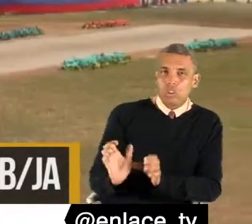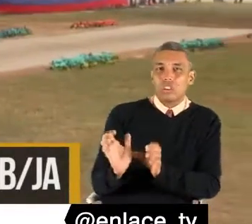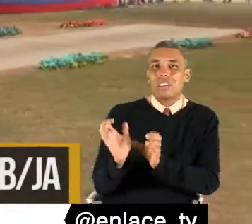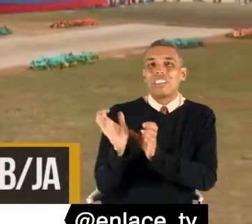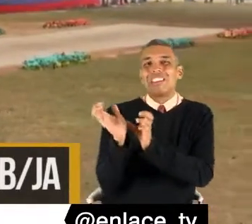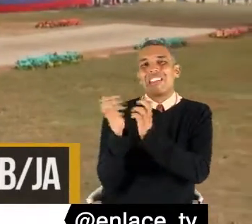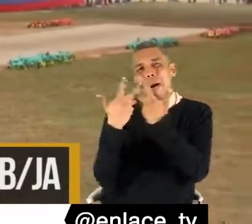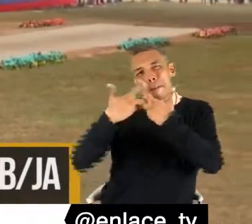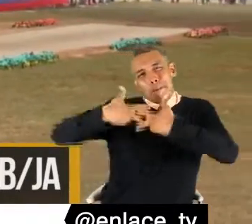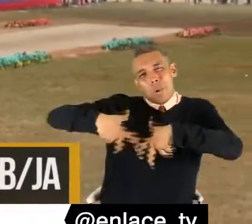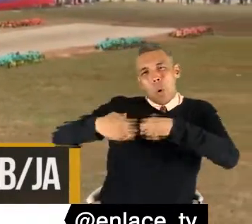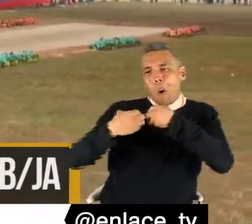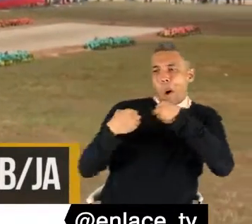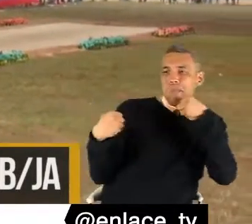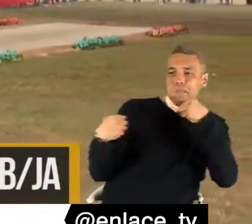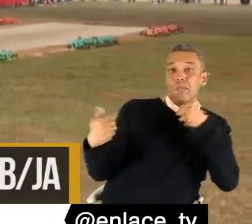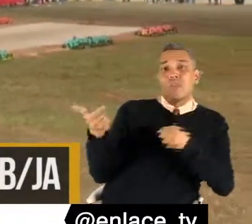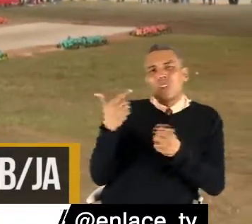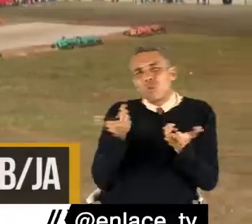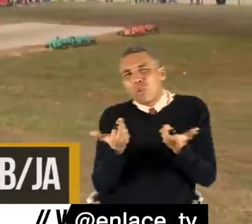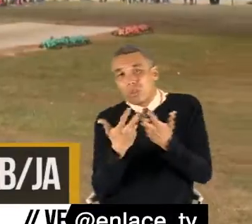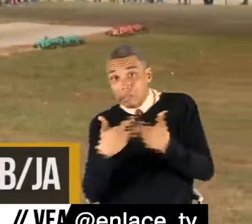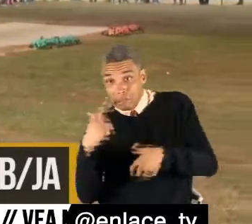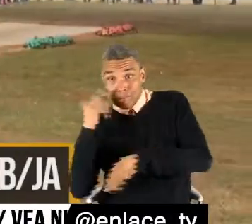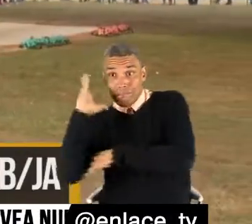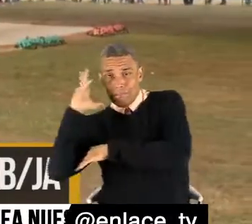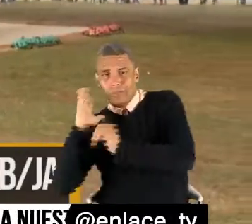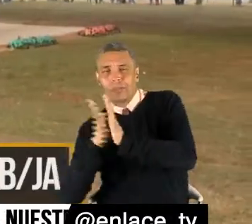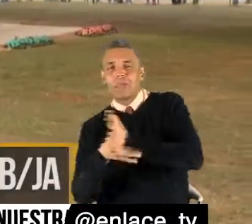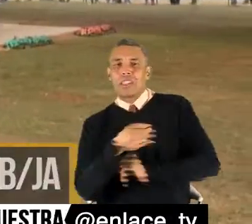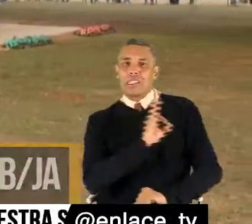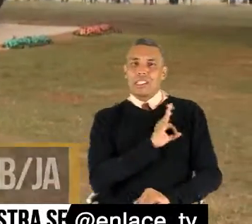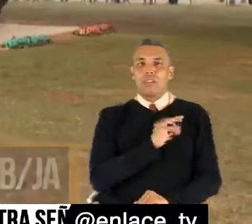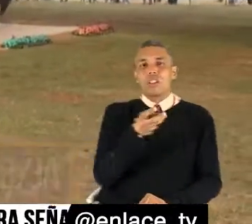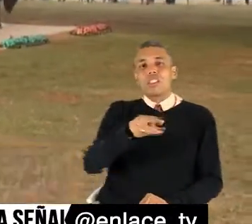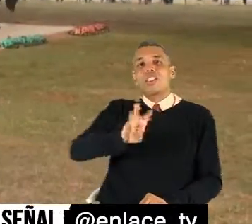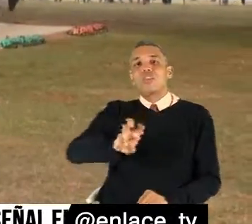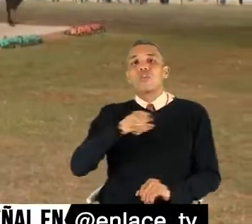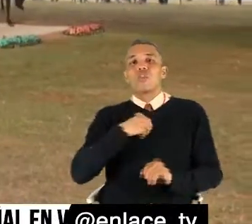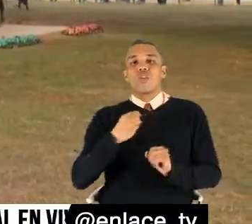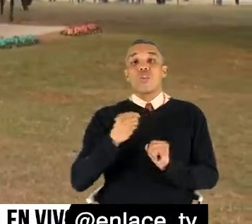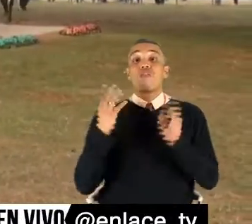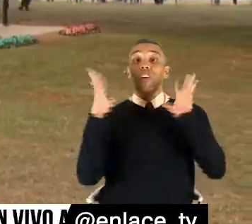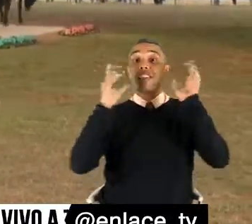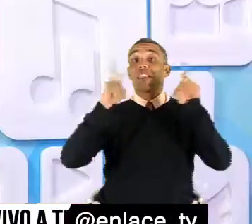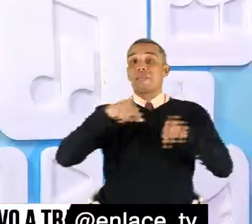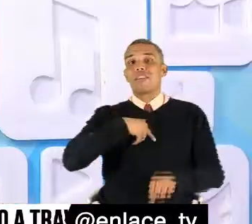se ofrecerán exposiciones bovinas y el sábado 18 de junio un festival canino.